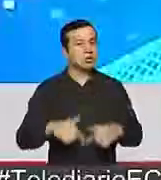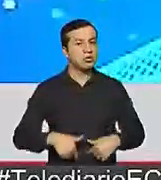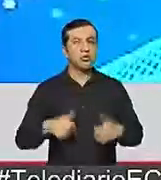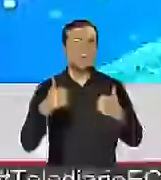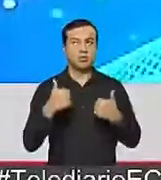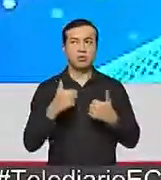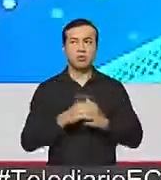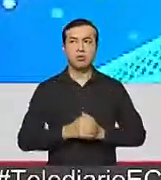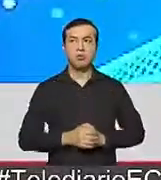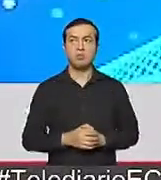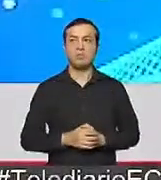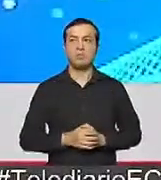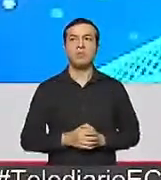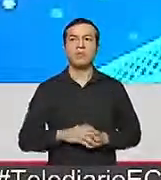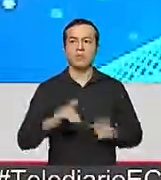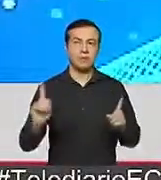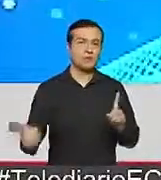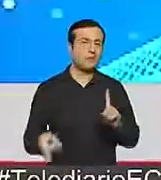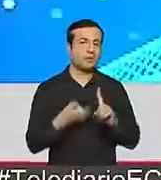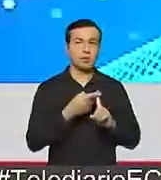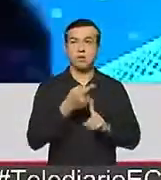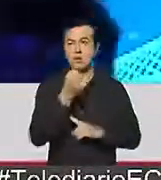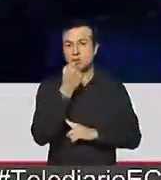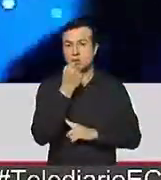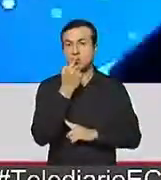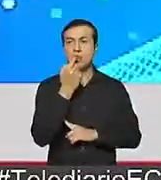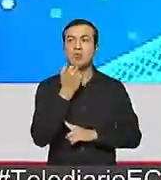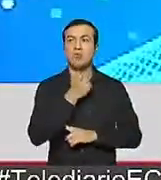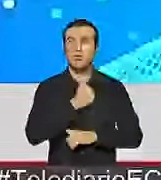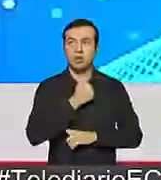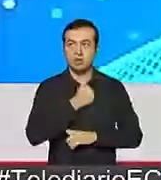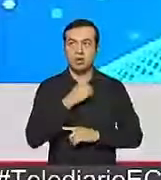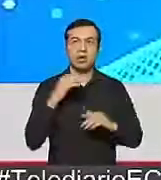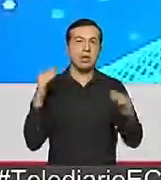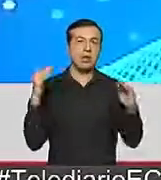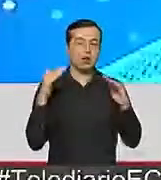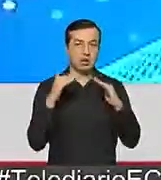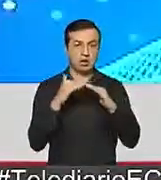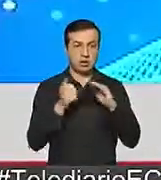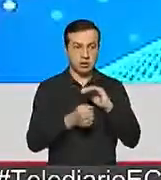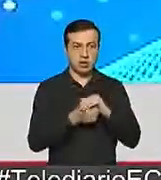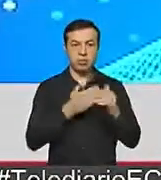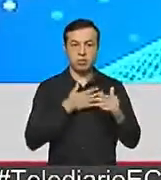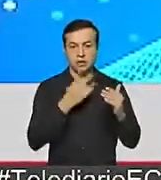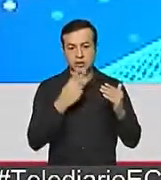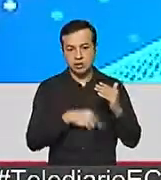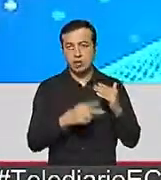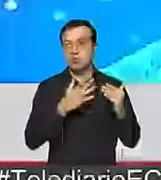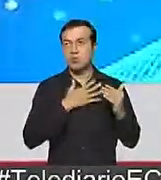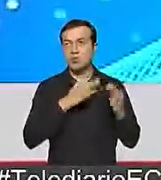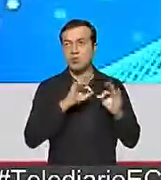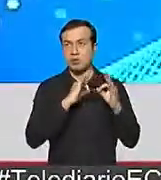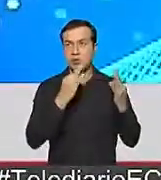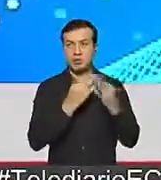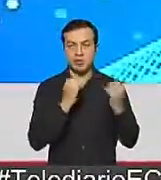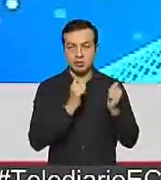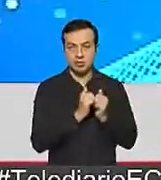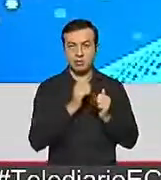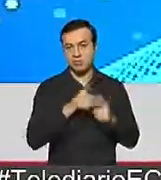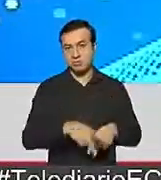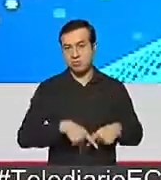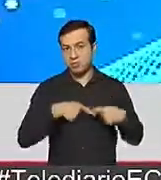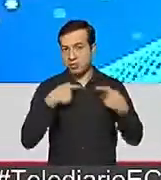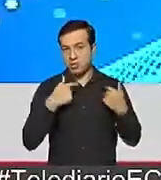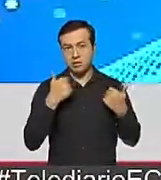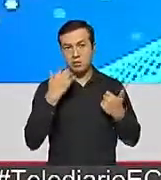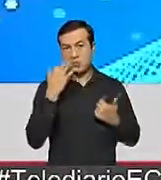Tomado medicamento en casa. Empecé a tomar las medicaciones en casa, pude estar cerca de mis hijos, de mi familia. Tengo una vida